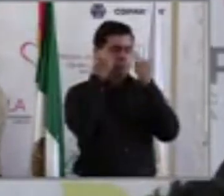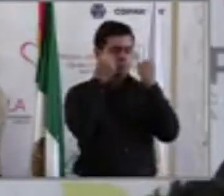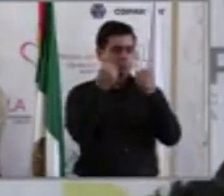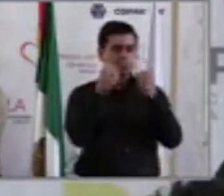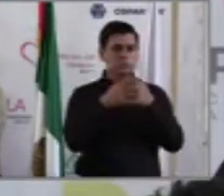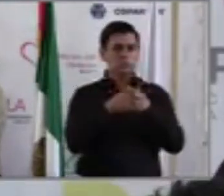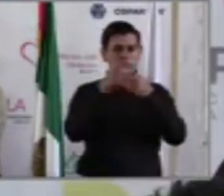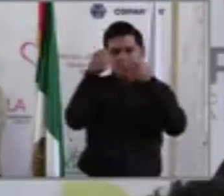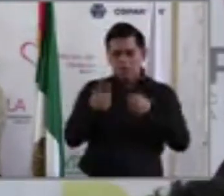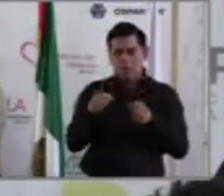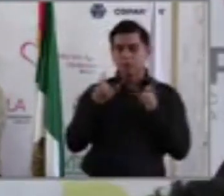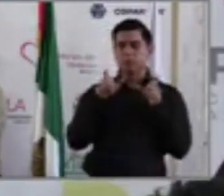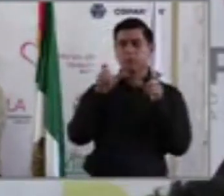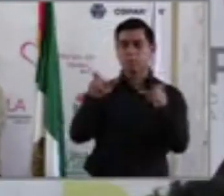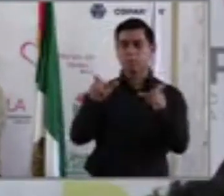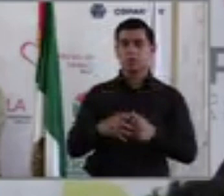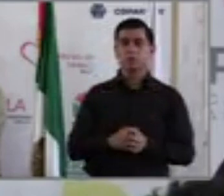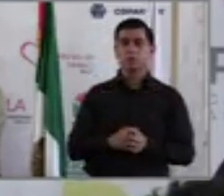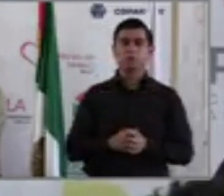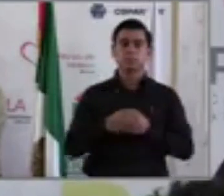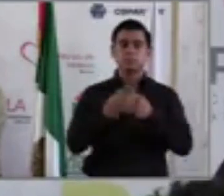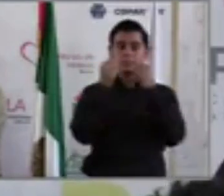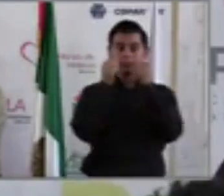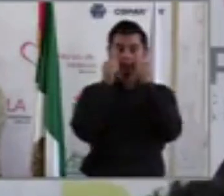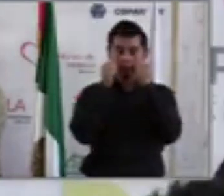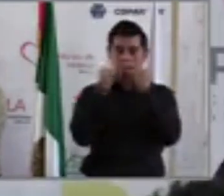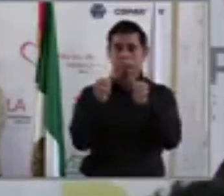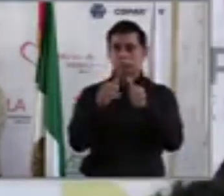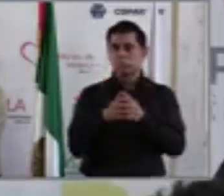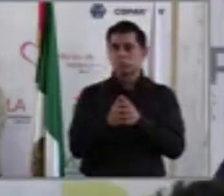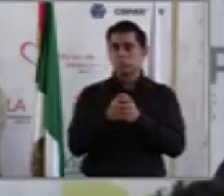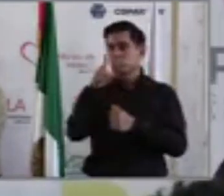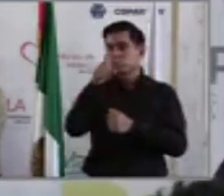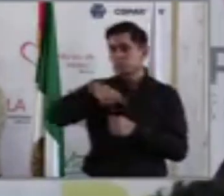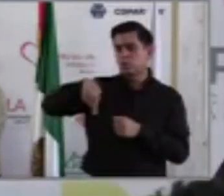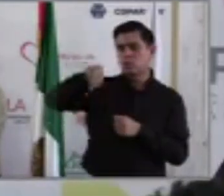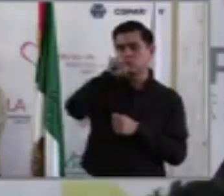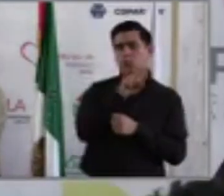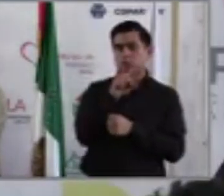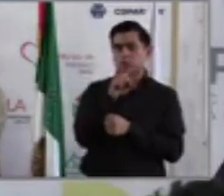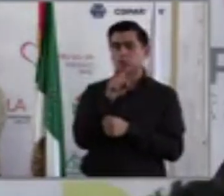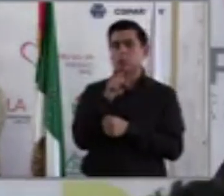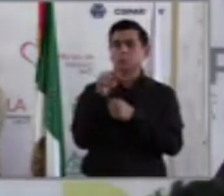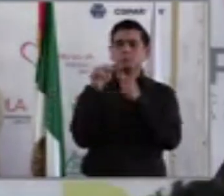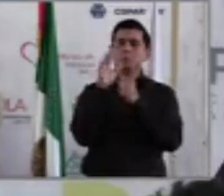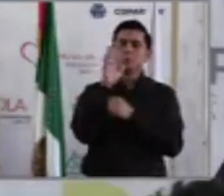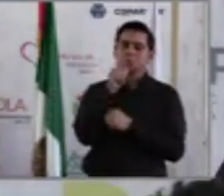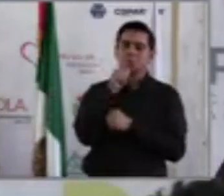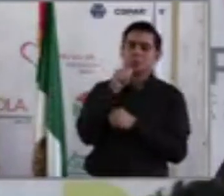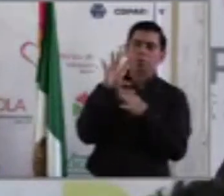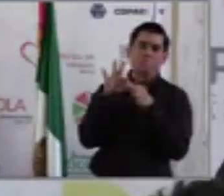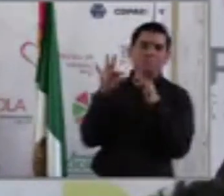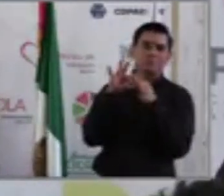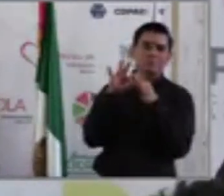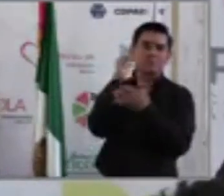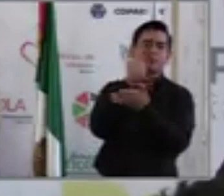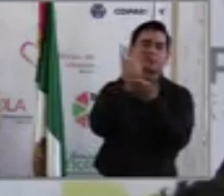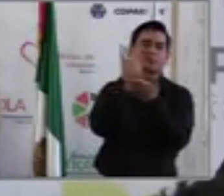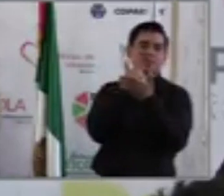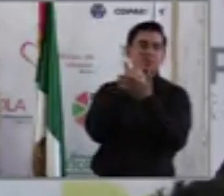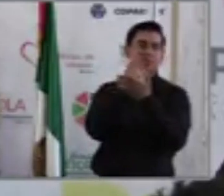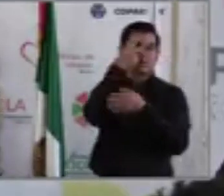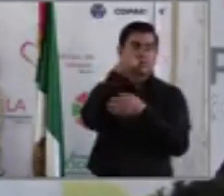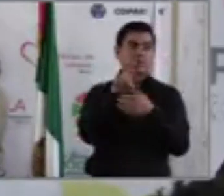la seguridad. Miren, no podemos hablar de una ciudad que se